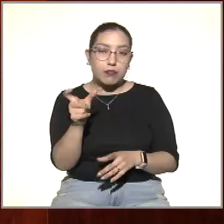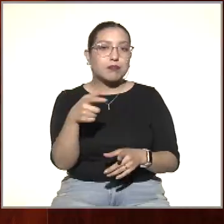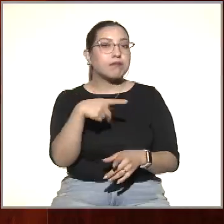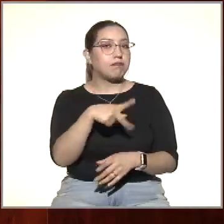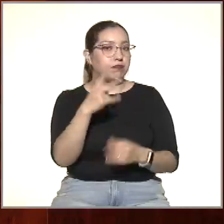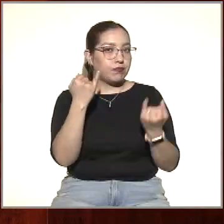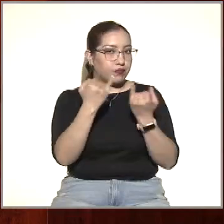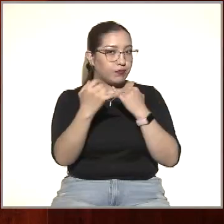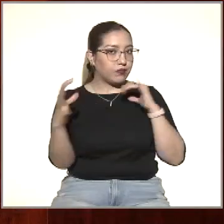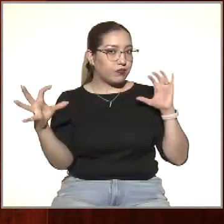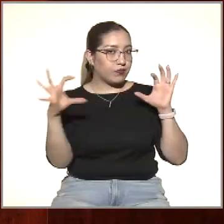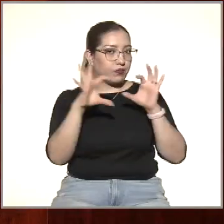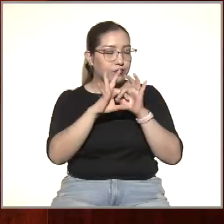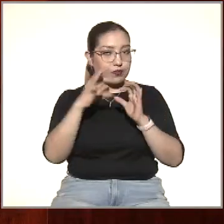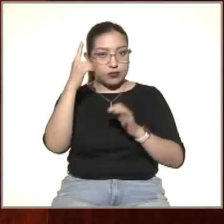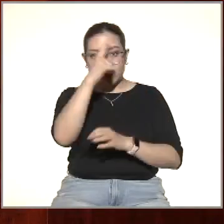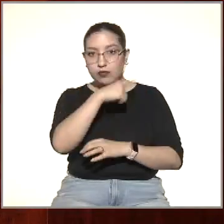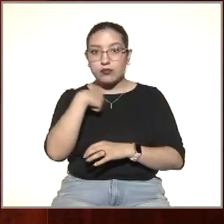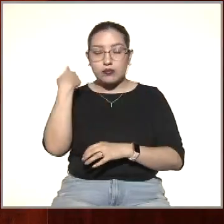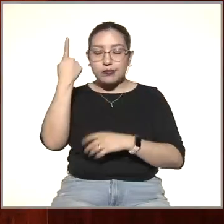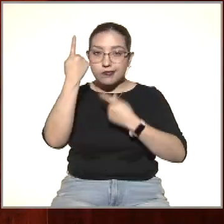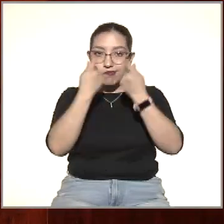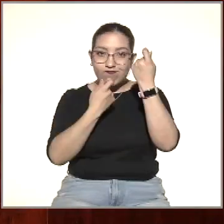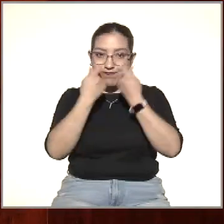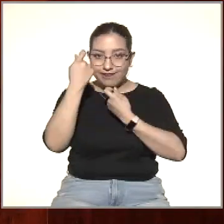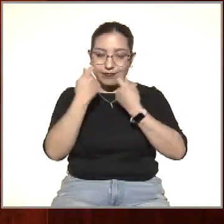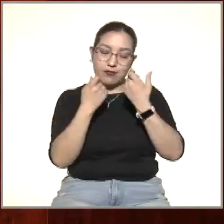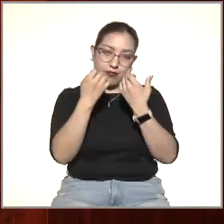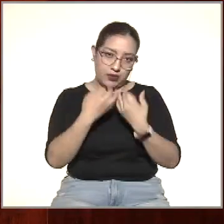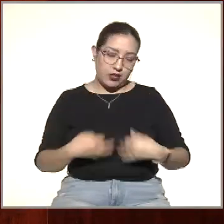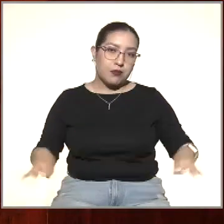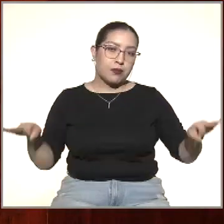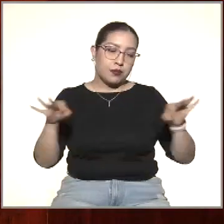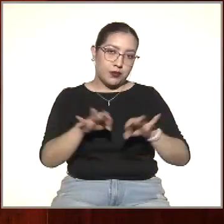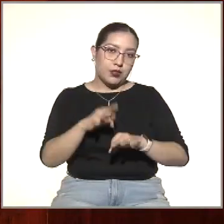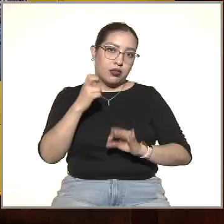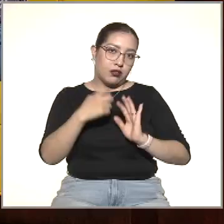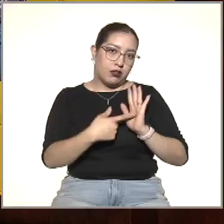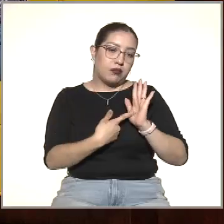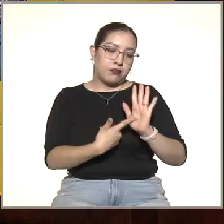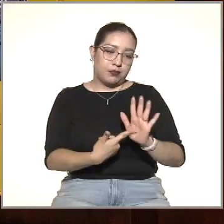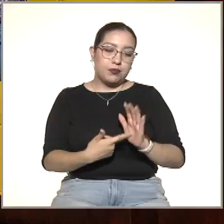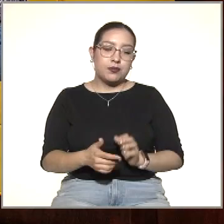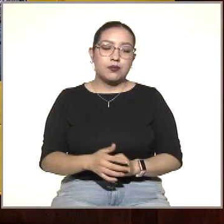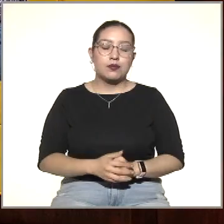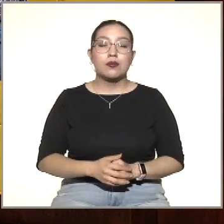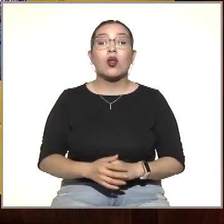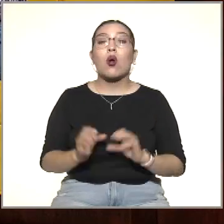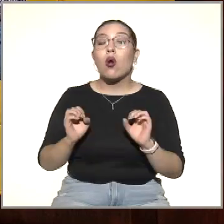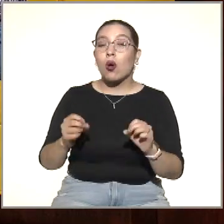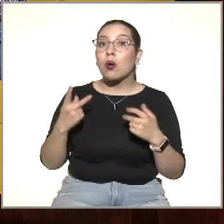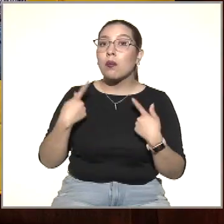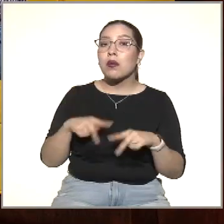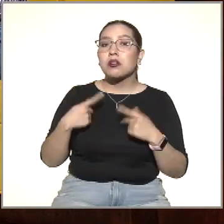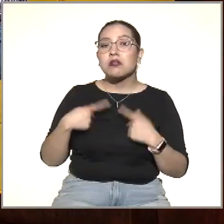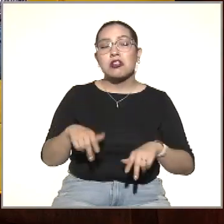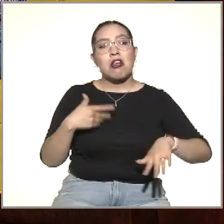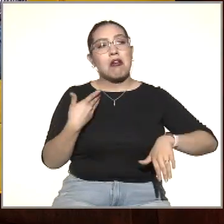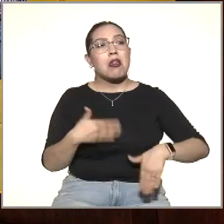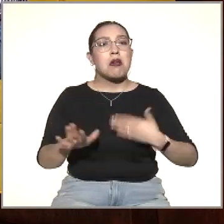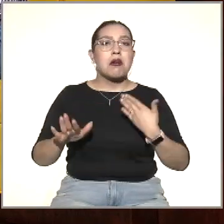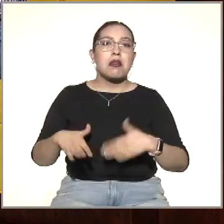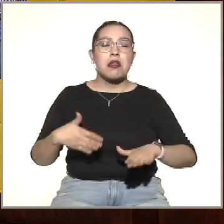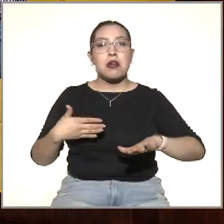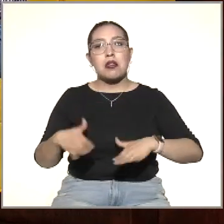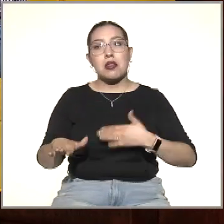rapidísimo, necesitamos trabajarlo, porque sí impacta. Oye, ¿qué tal estas personas que van caminando, como dices tú, diciendo palabras